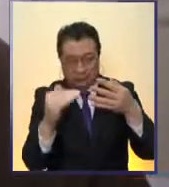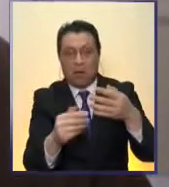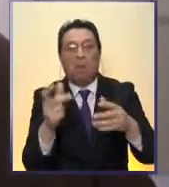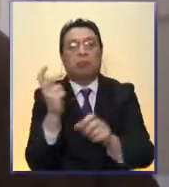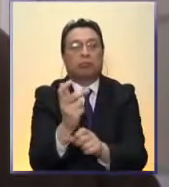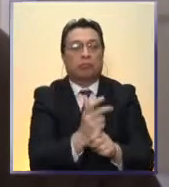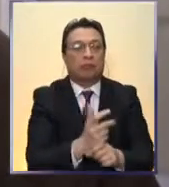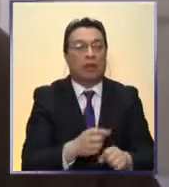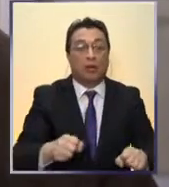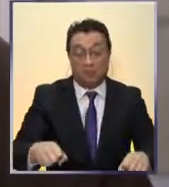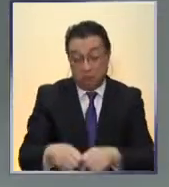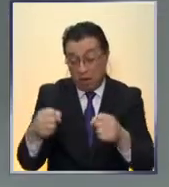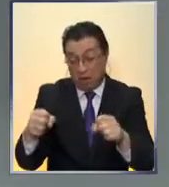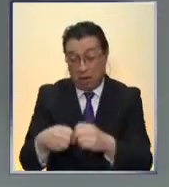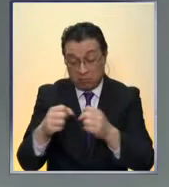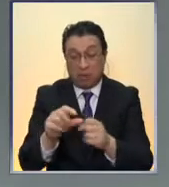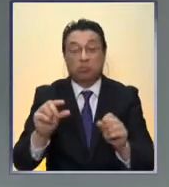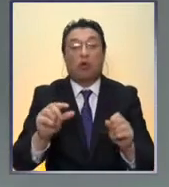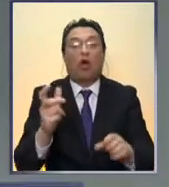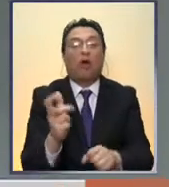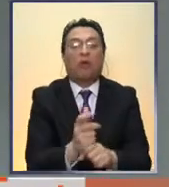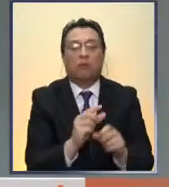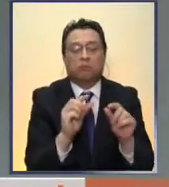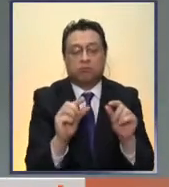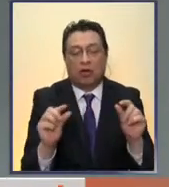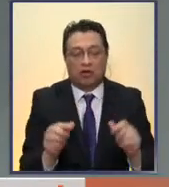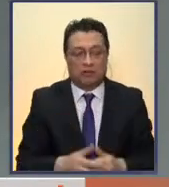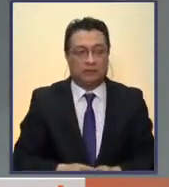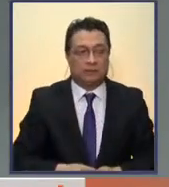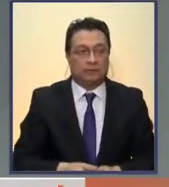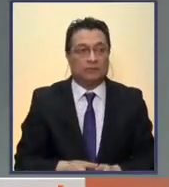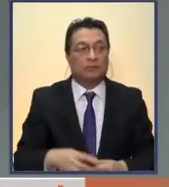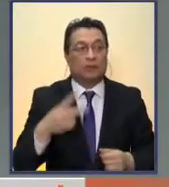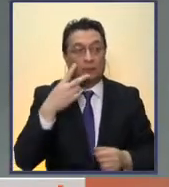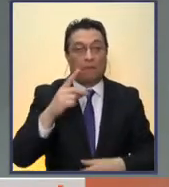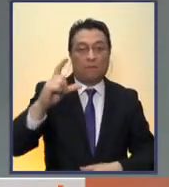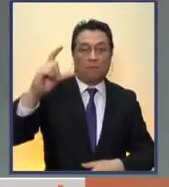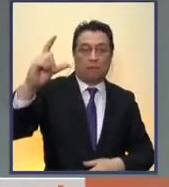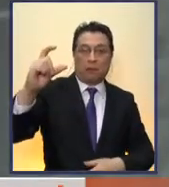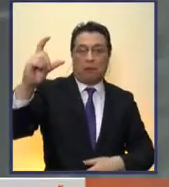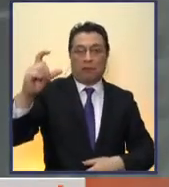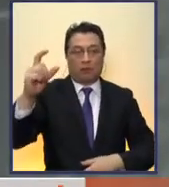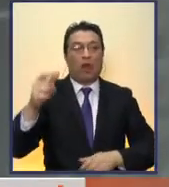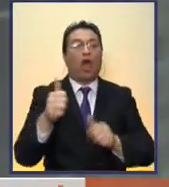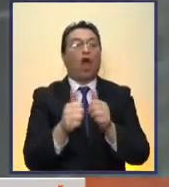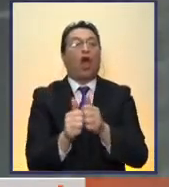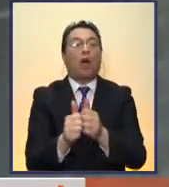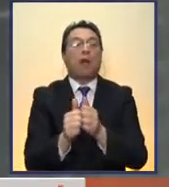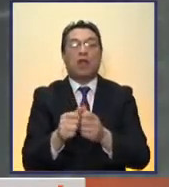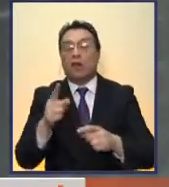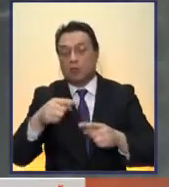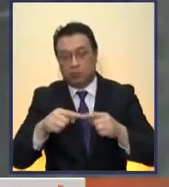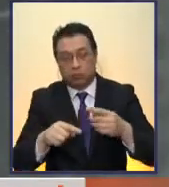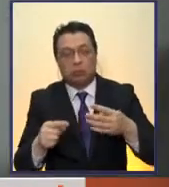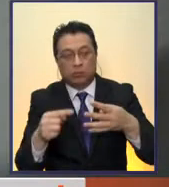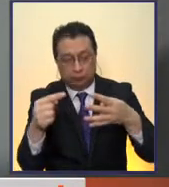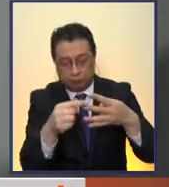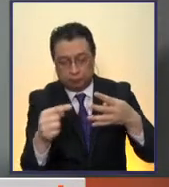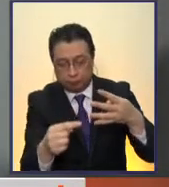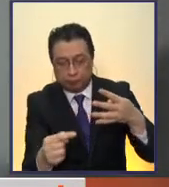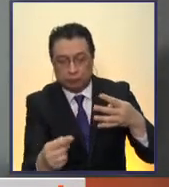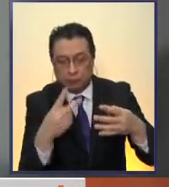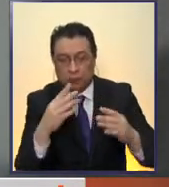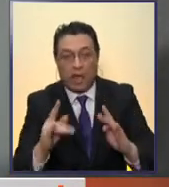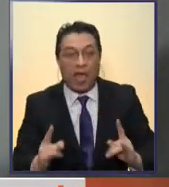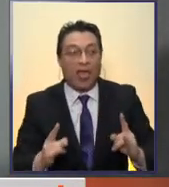daño que hicieron que lo que se llevaron. Mientras buscaba el mejor ángulo para la foto, sus compañeros iban consulta por consulta del